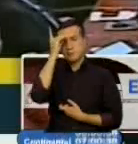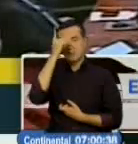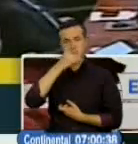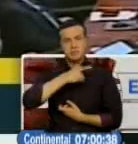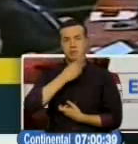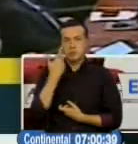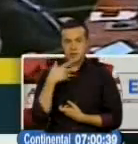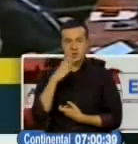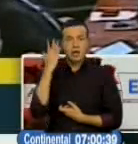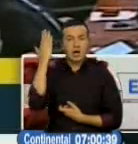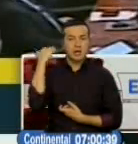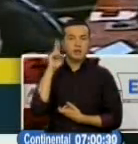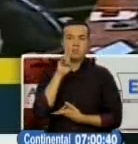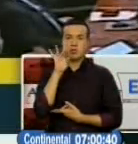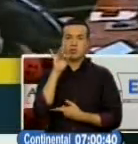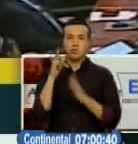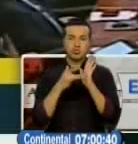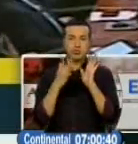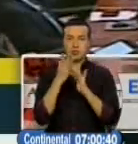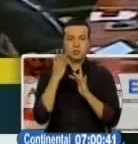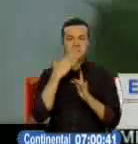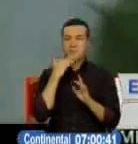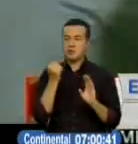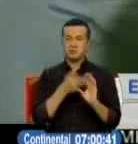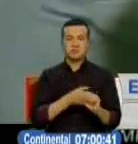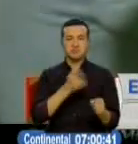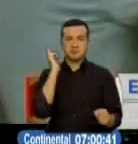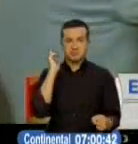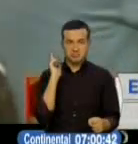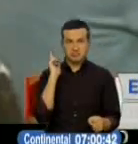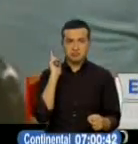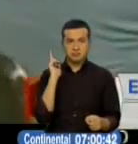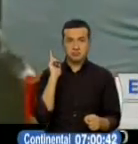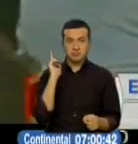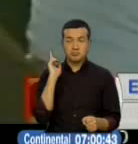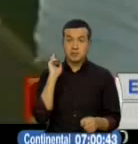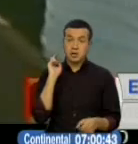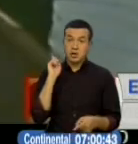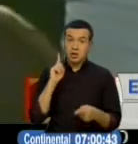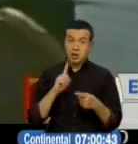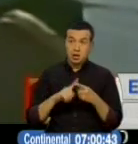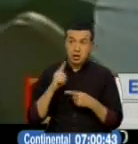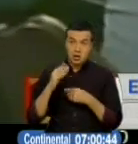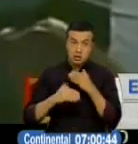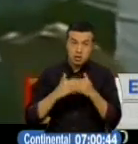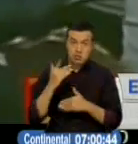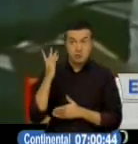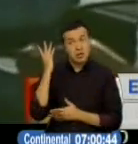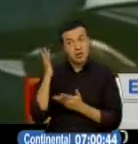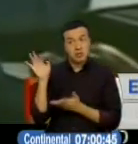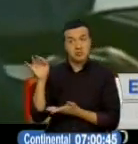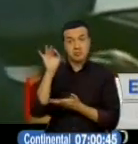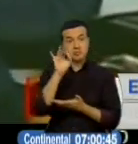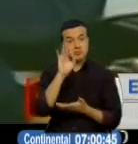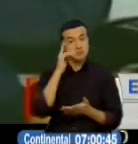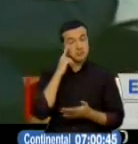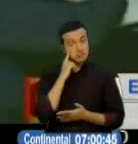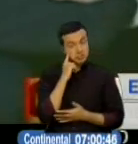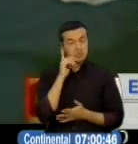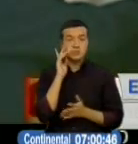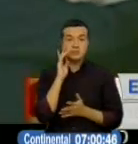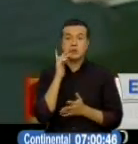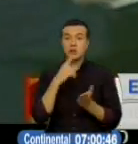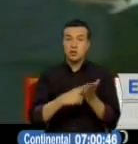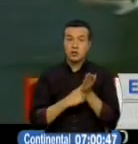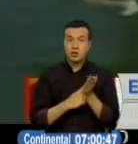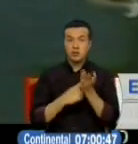solicitara el pasado 28 de abril su salida del organismo, aunque no se descarta que de última hora envíe a su representante. De esta